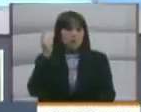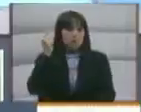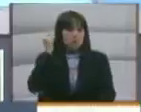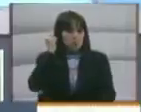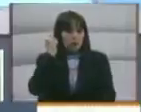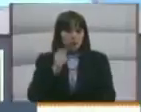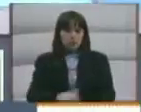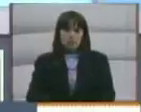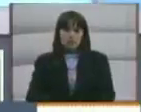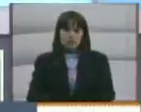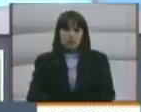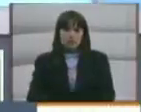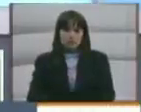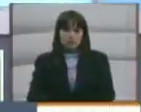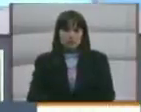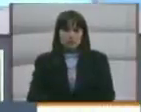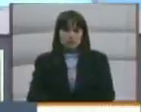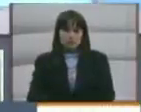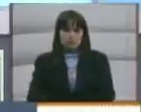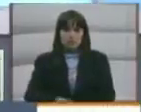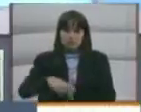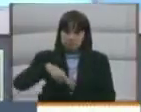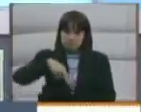en algunos casos con una carne seca,